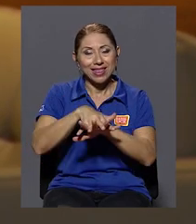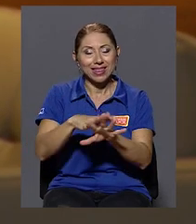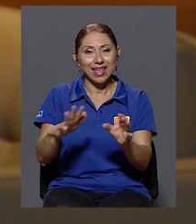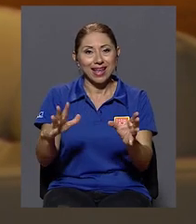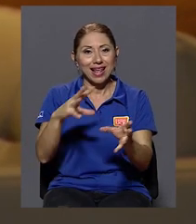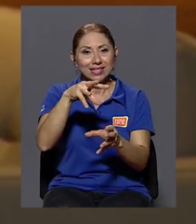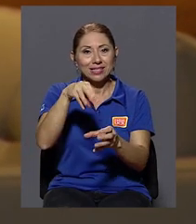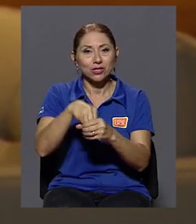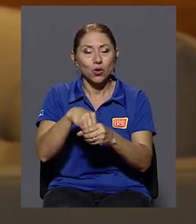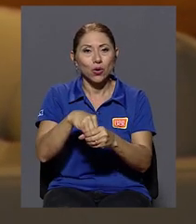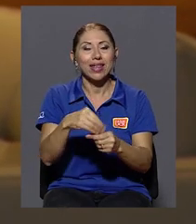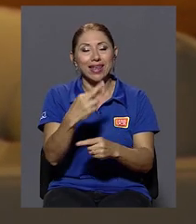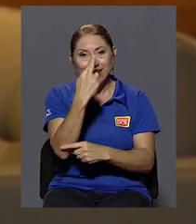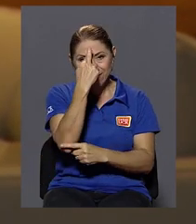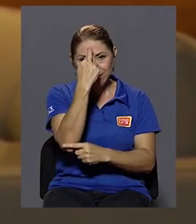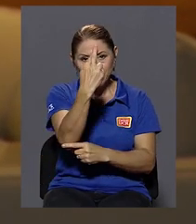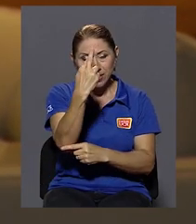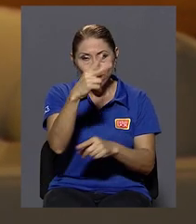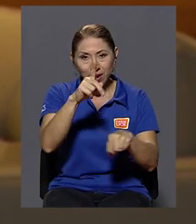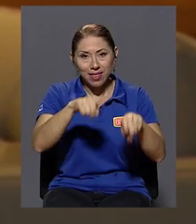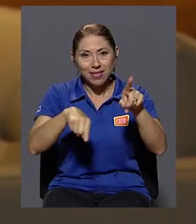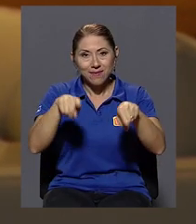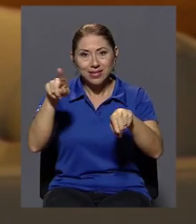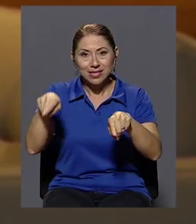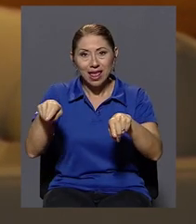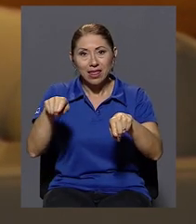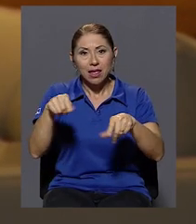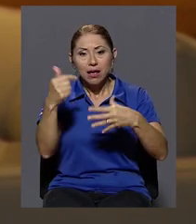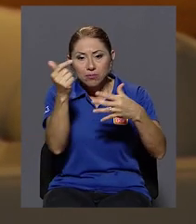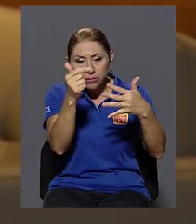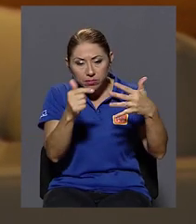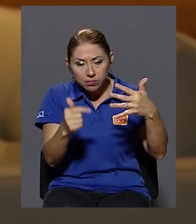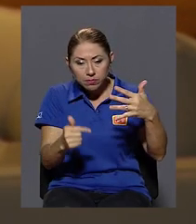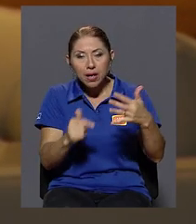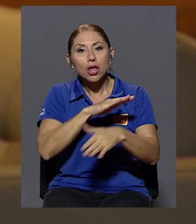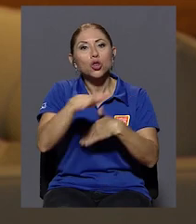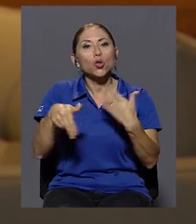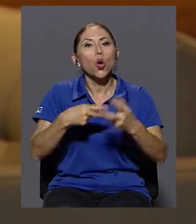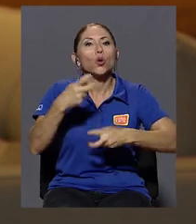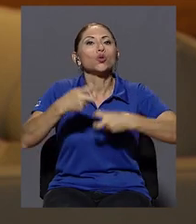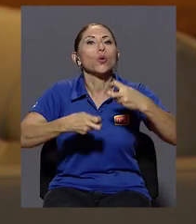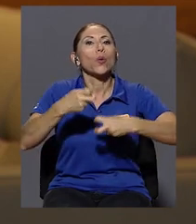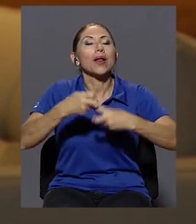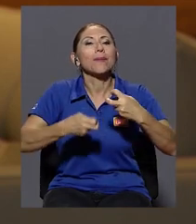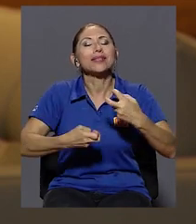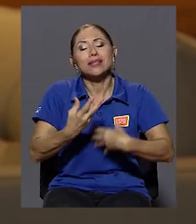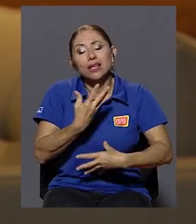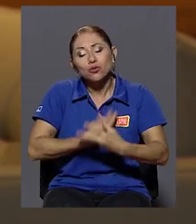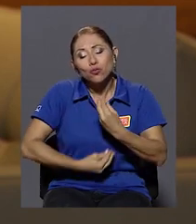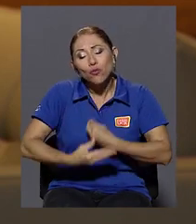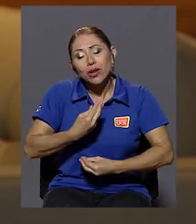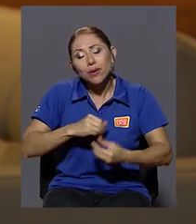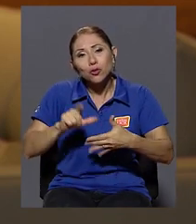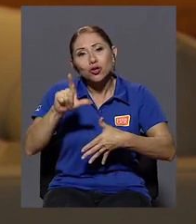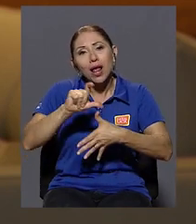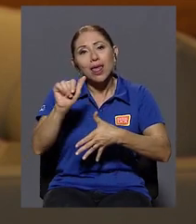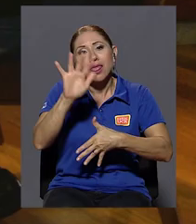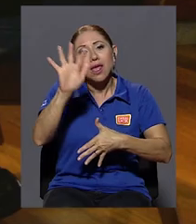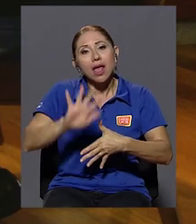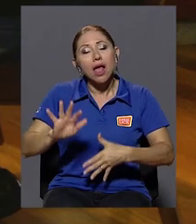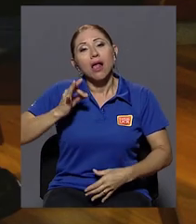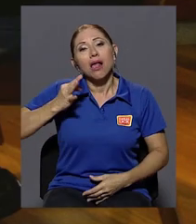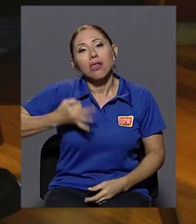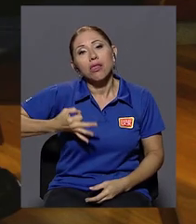integración y respeto a la diversidad. Fíjate que son todos problemas que sufrimos los latinoamericanos y